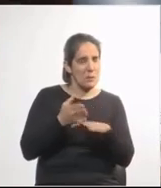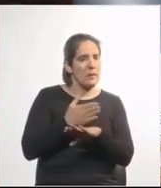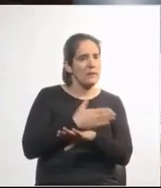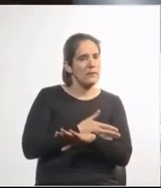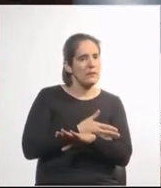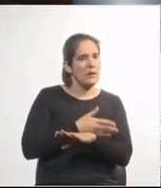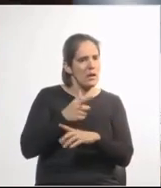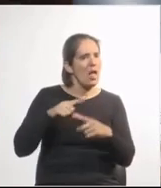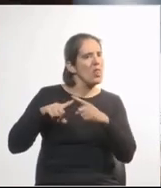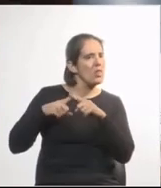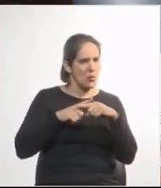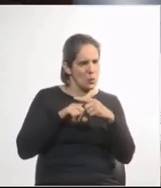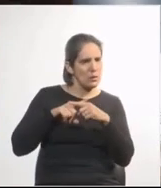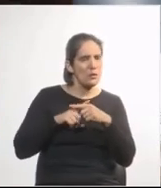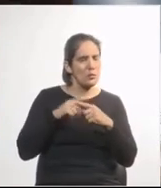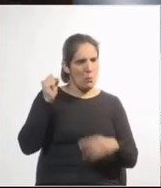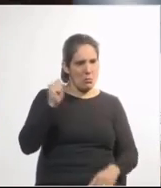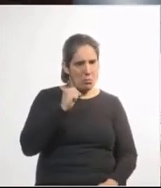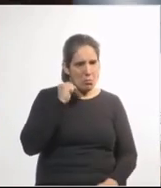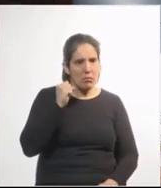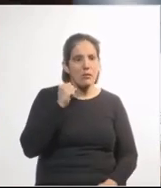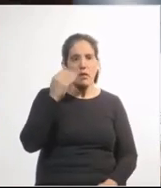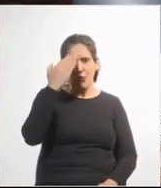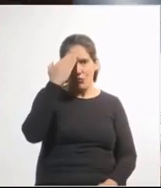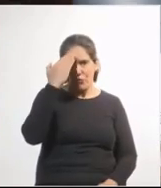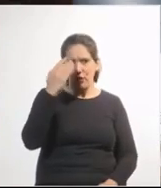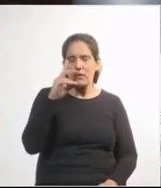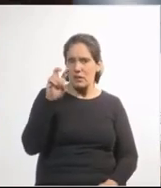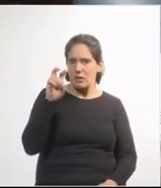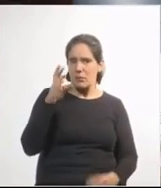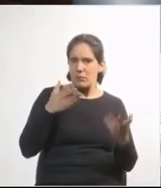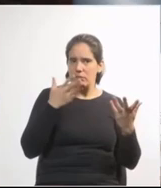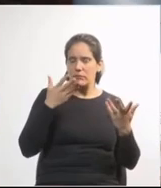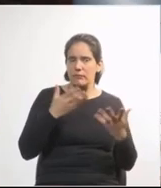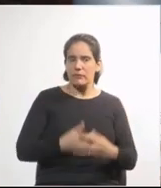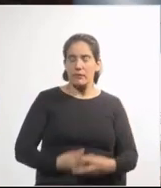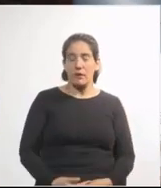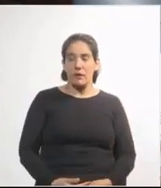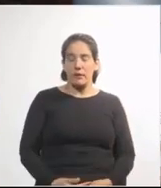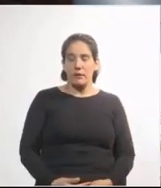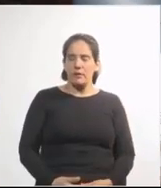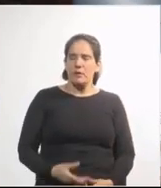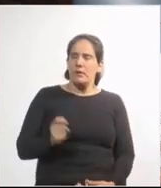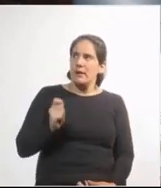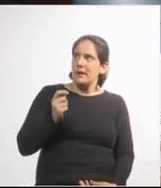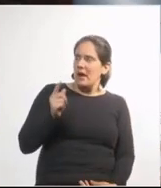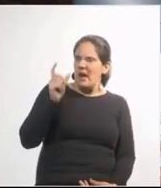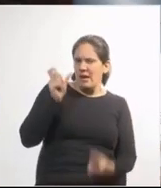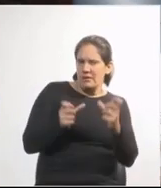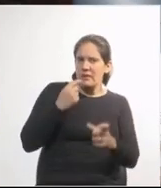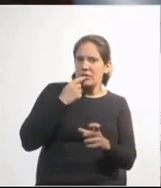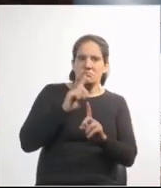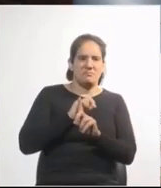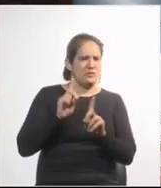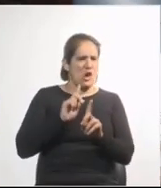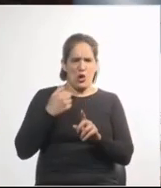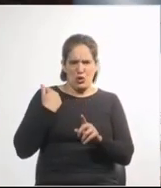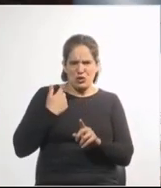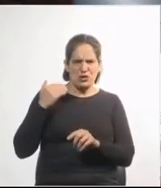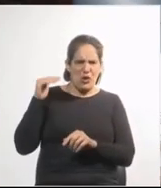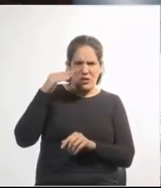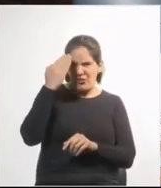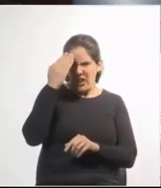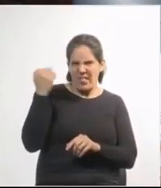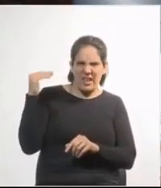Hubo una discusión importante en el Frente Amplio sobre el tema. Había quienes sostenían que no debíamos participar